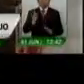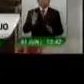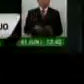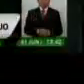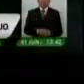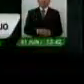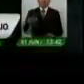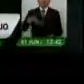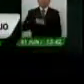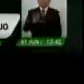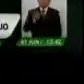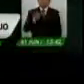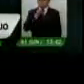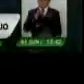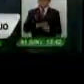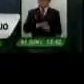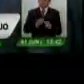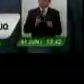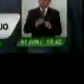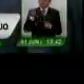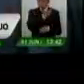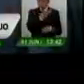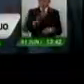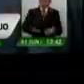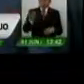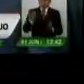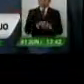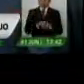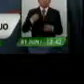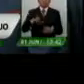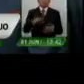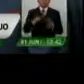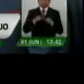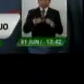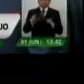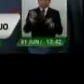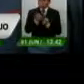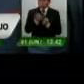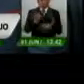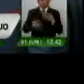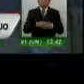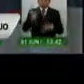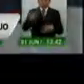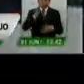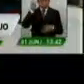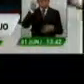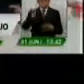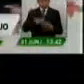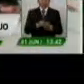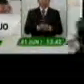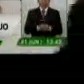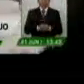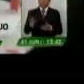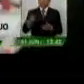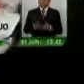hemos reiterado nuestro compromiso con nuestro presidente de seguir apoyando todas estas políticas. Para esta gestión